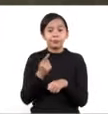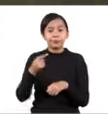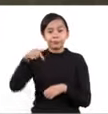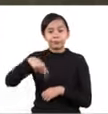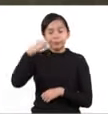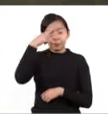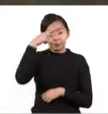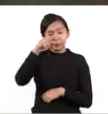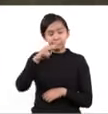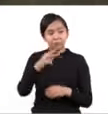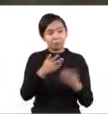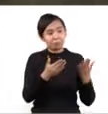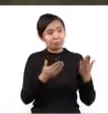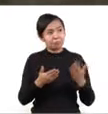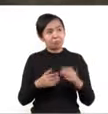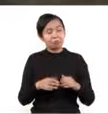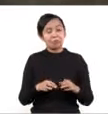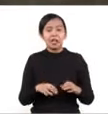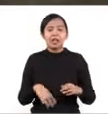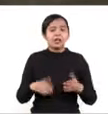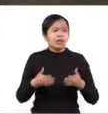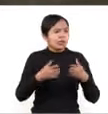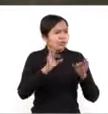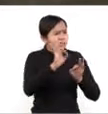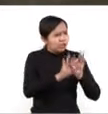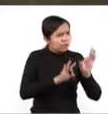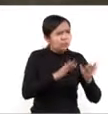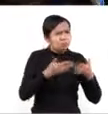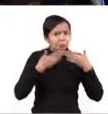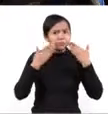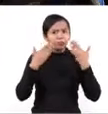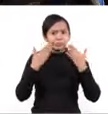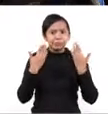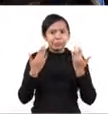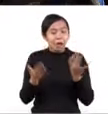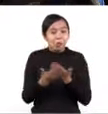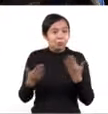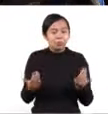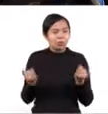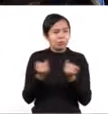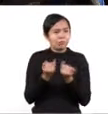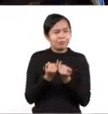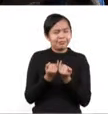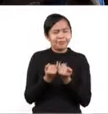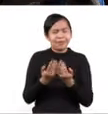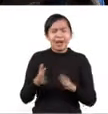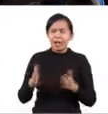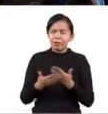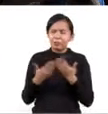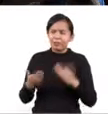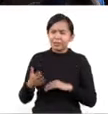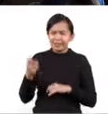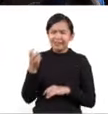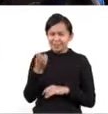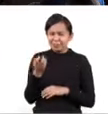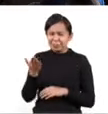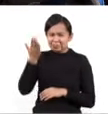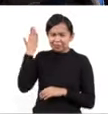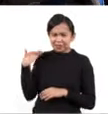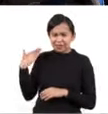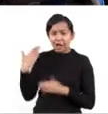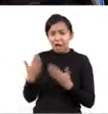los alemanes, también en los siglos pasados. Pero la mirada hacia el pasado solo es una parte de la medalla.